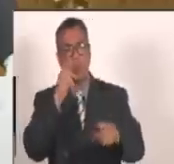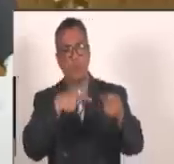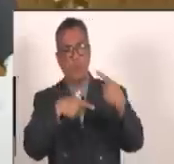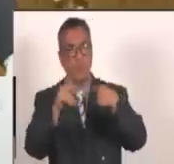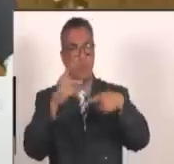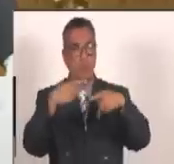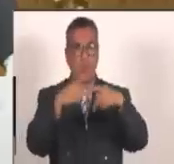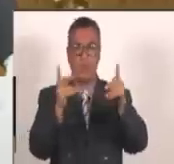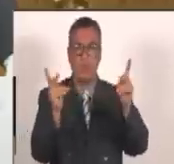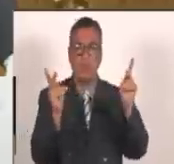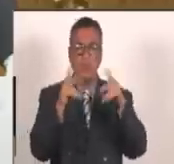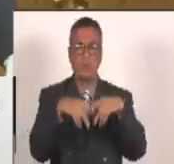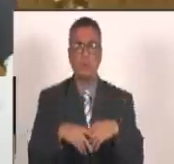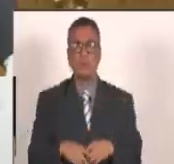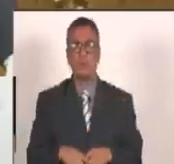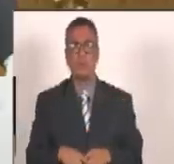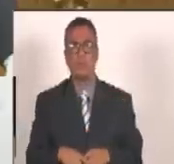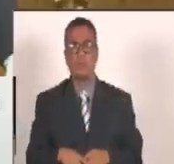de teatro.